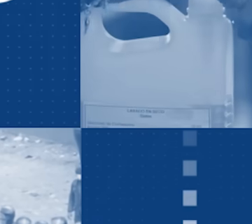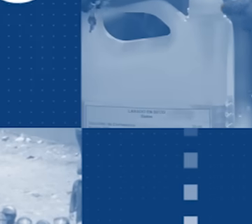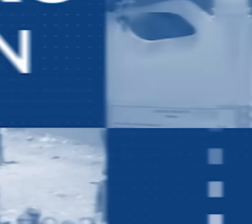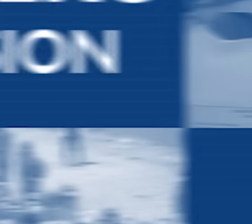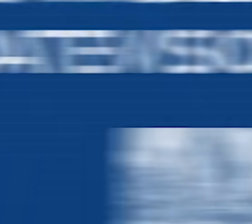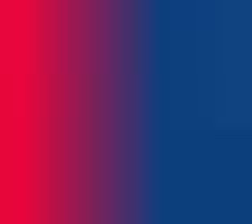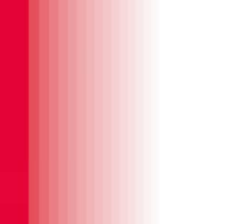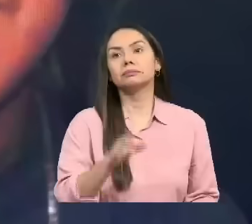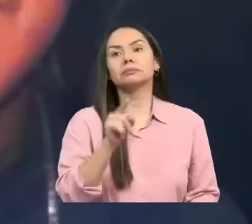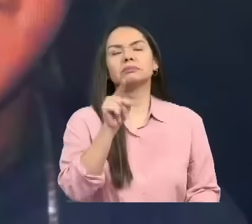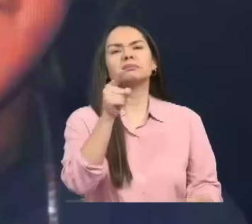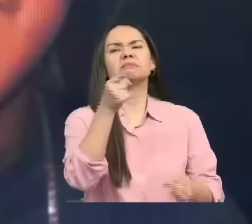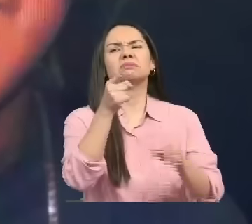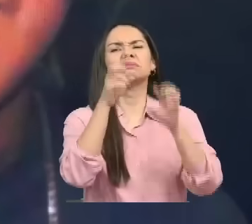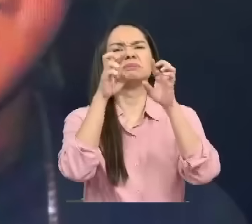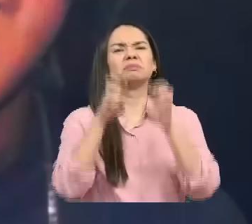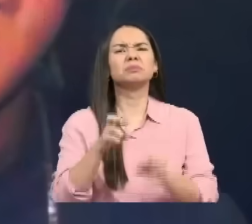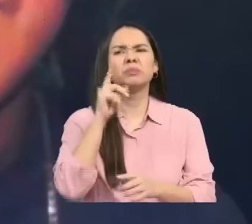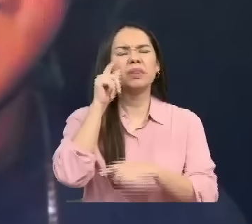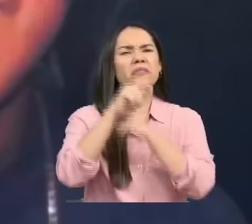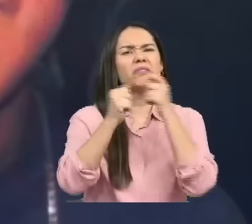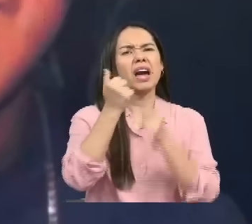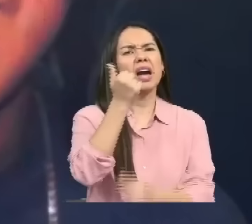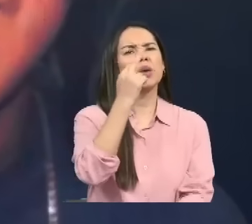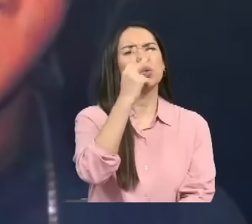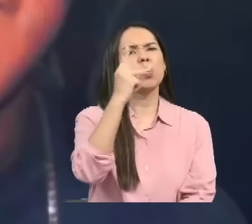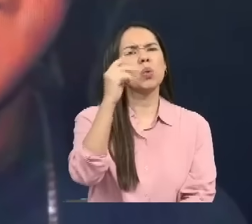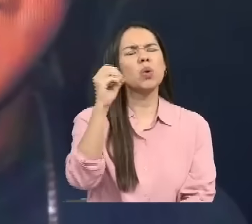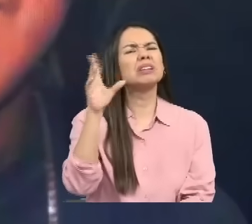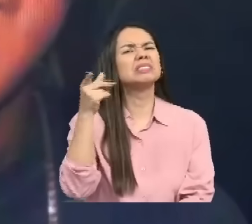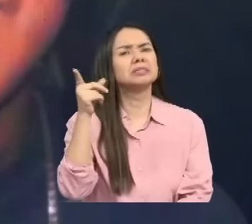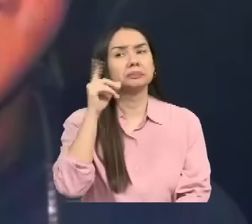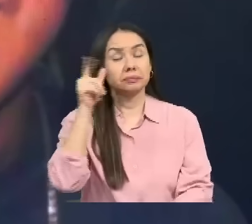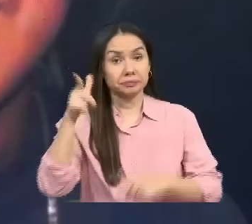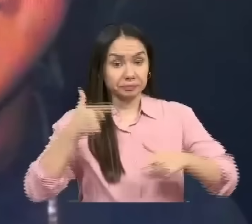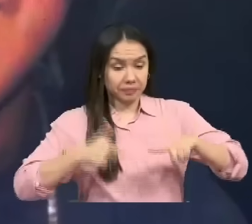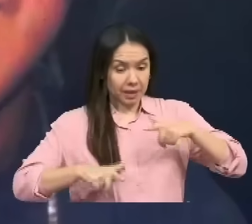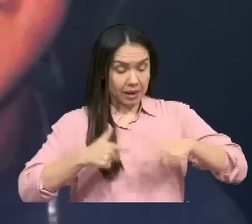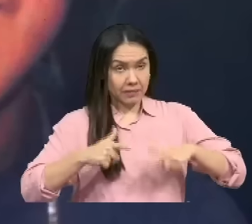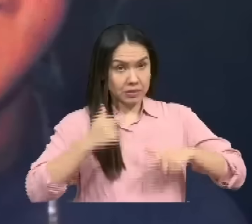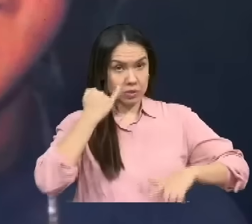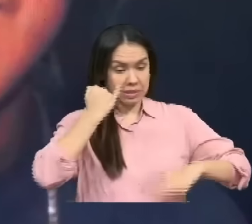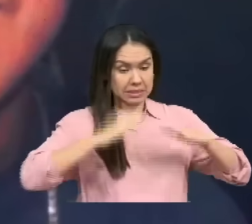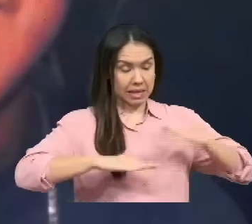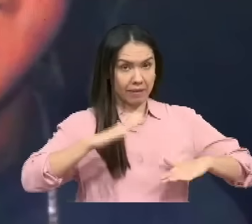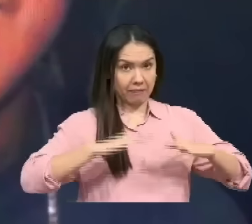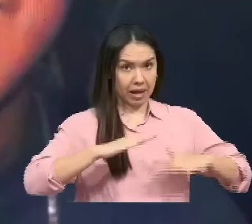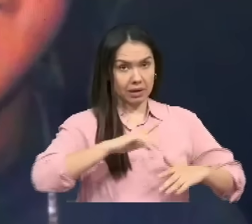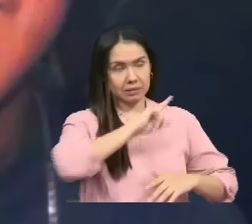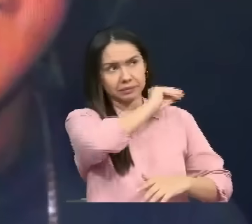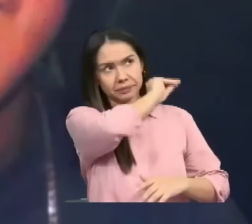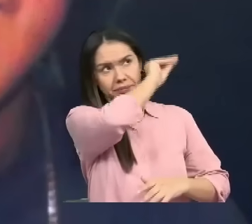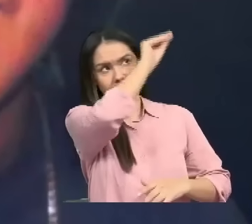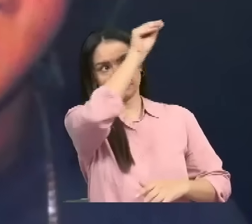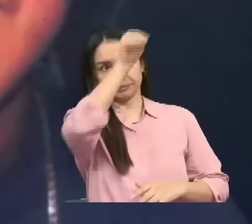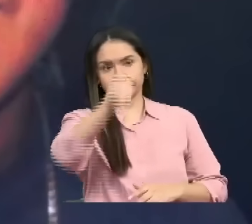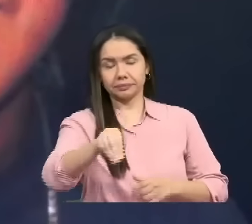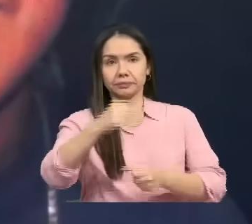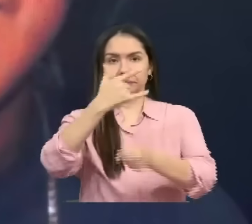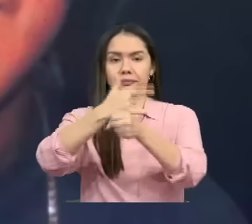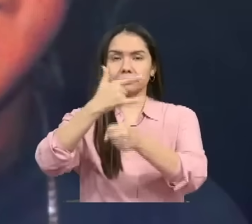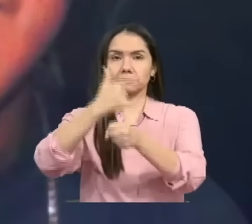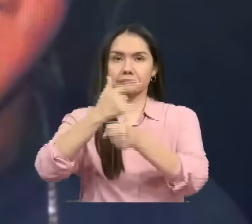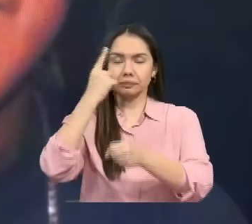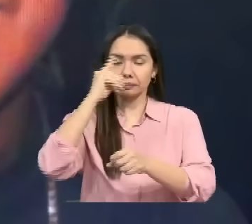Pero ¿quién era Farruko Pop? Este joven dejó a su familia en Livingston, Izabal, para mudarse hacia Cobán, Alta Verapaz. Esto para seguir su sueño